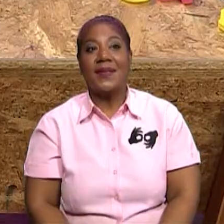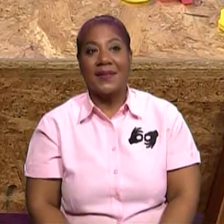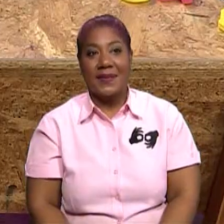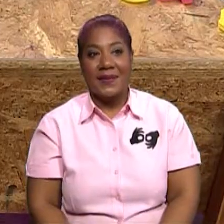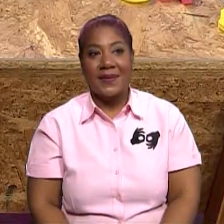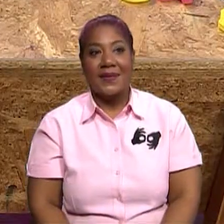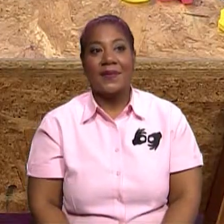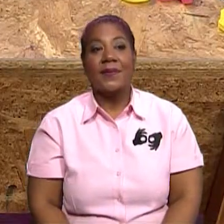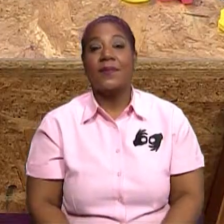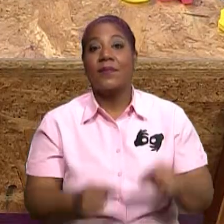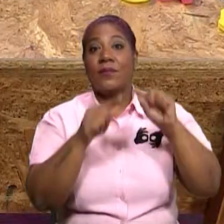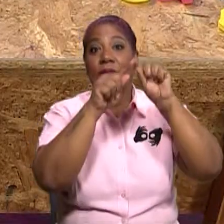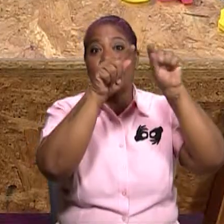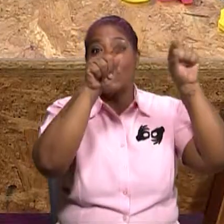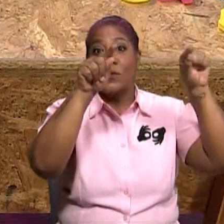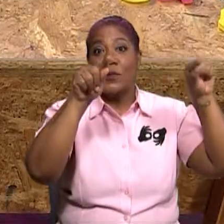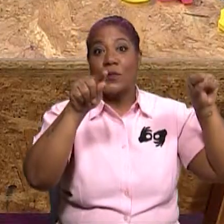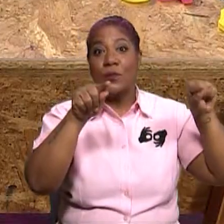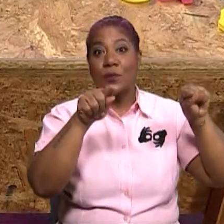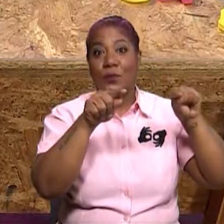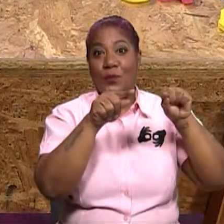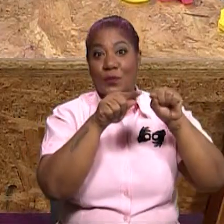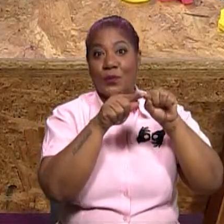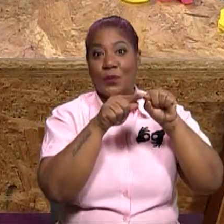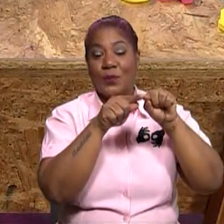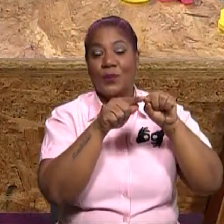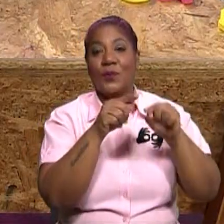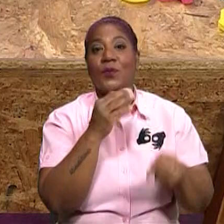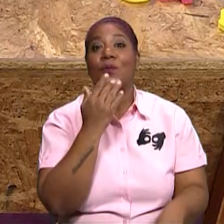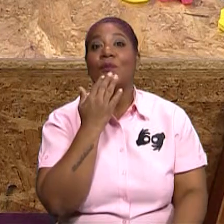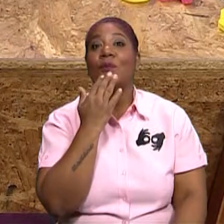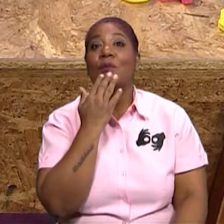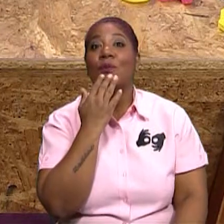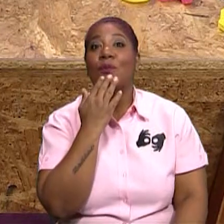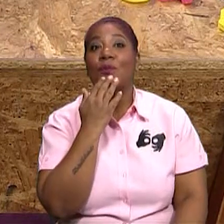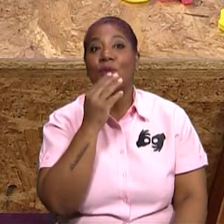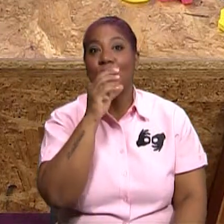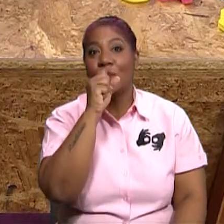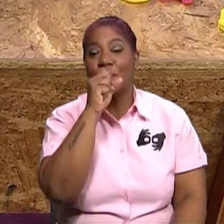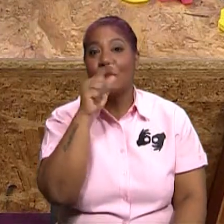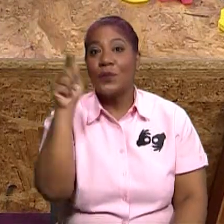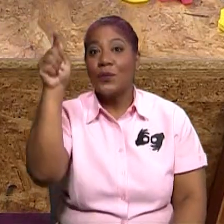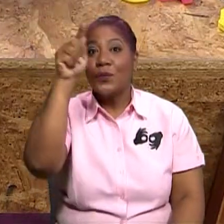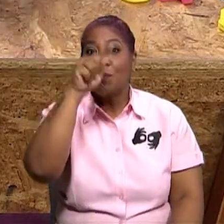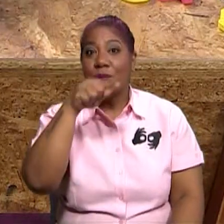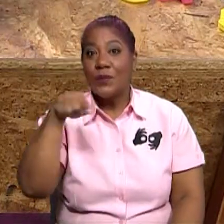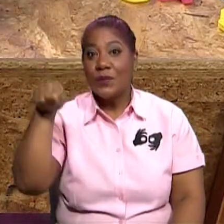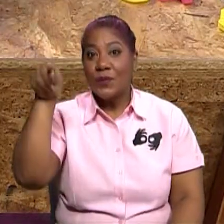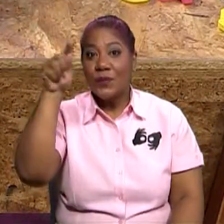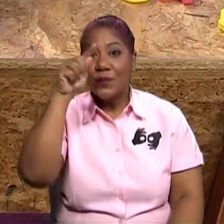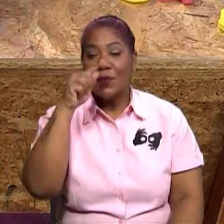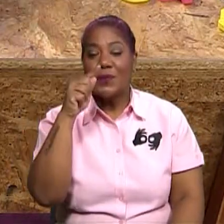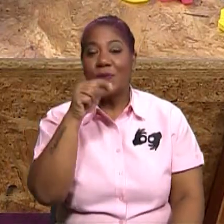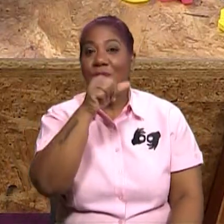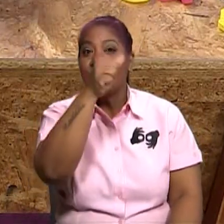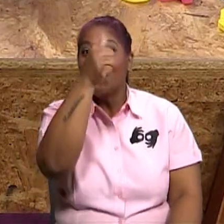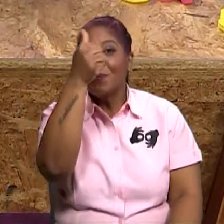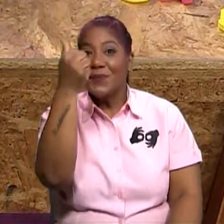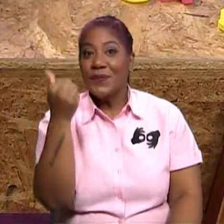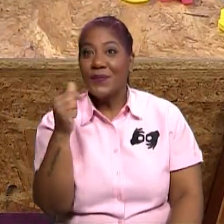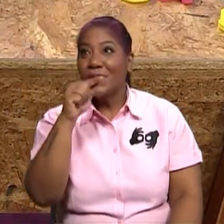este cuadrantito, ¿verdad? Un cuadrado de color naranja, un círculo de color azul y un triángulo de color